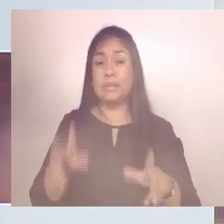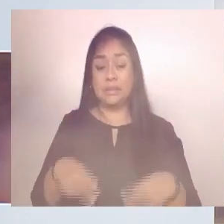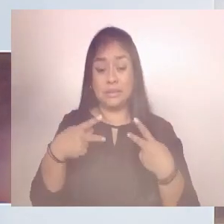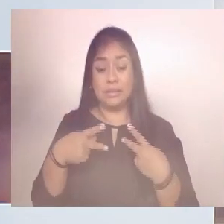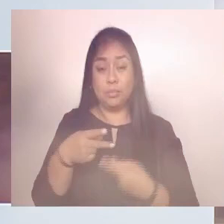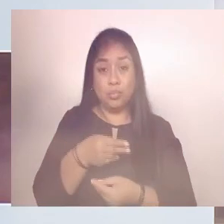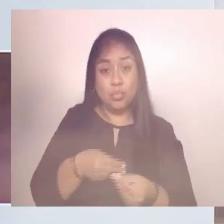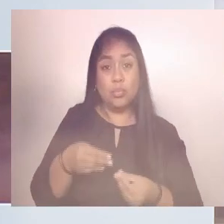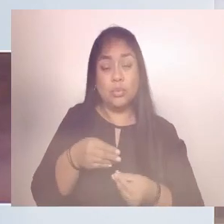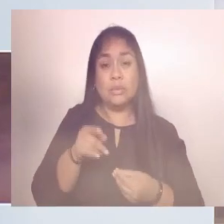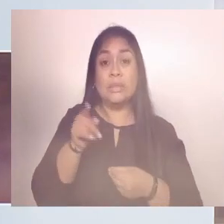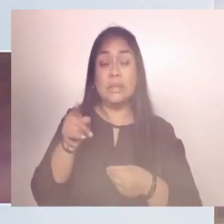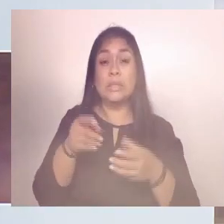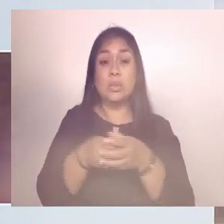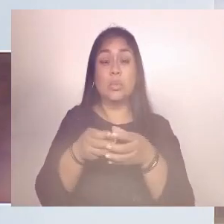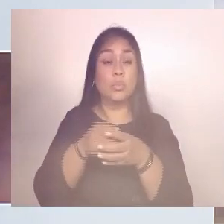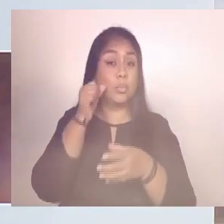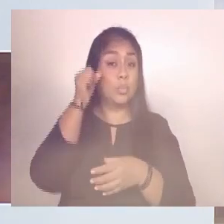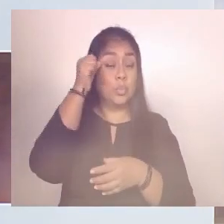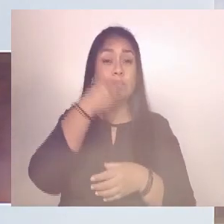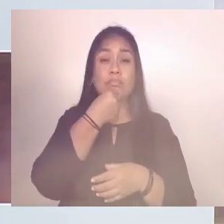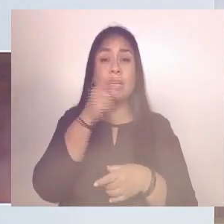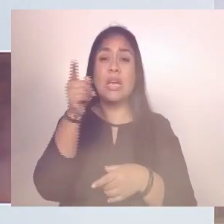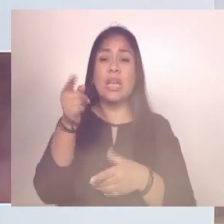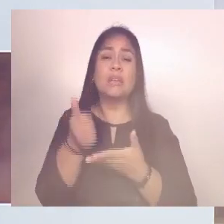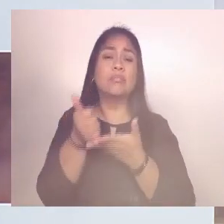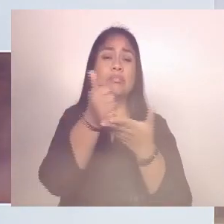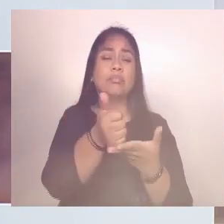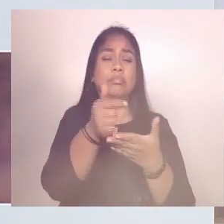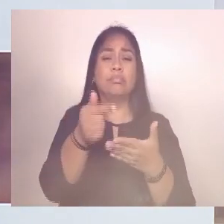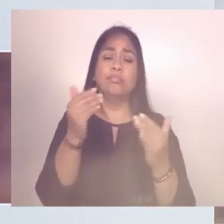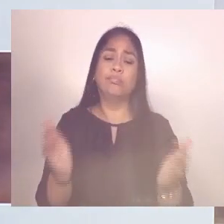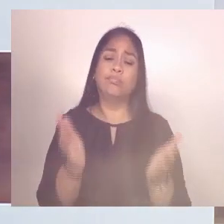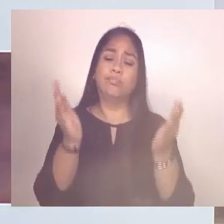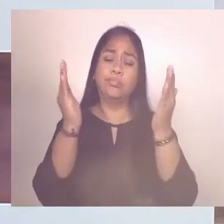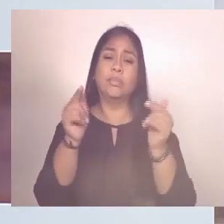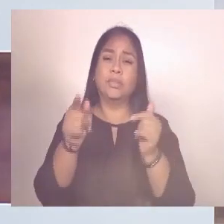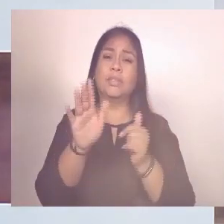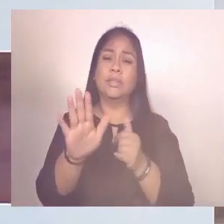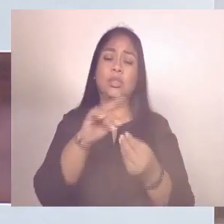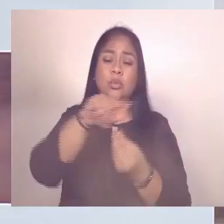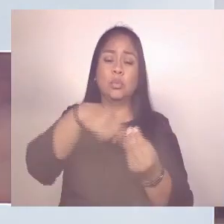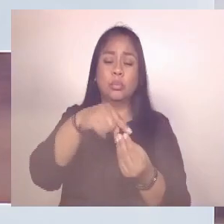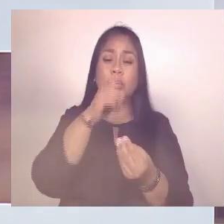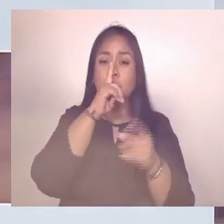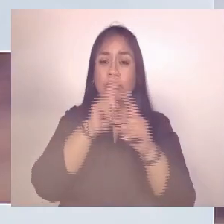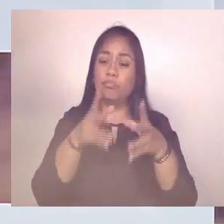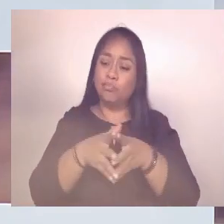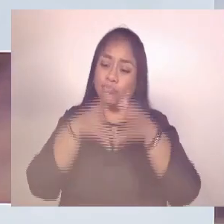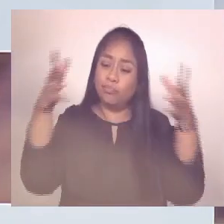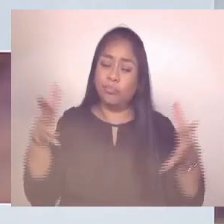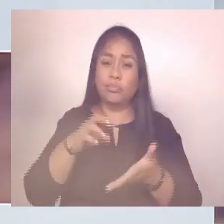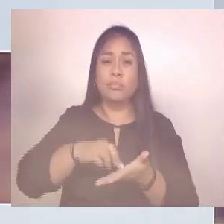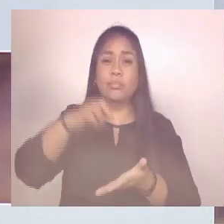productiva, ellos también contribuyeron activamente al crecimiento y desarrollo de sus familias y del país, y que ahora,